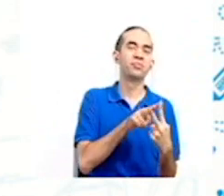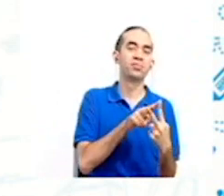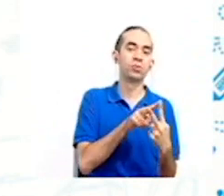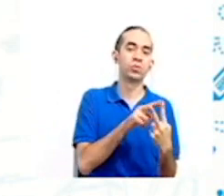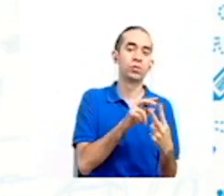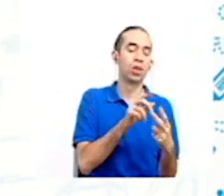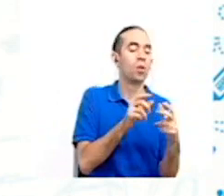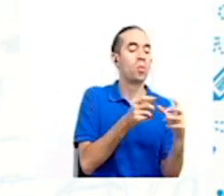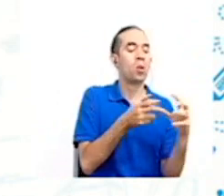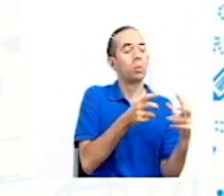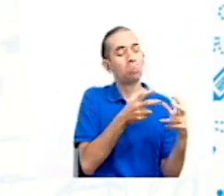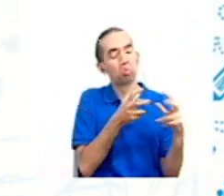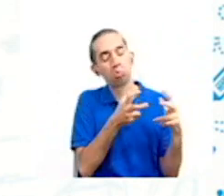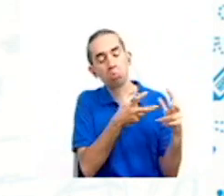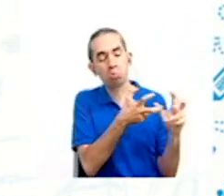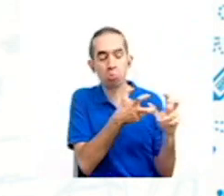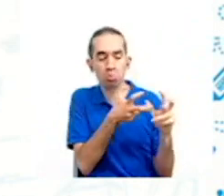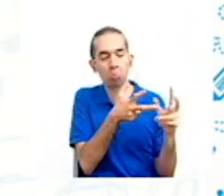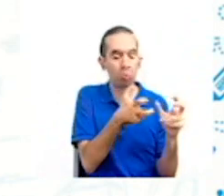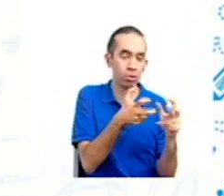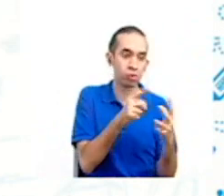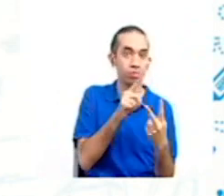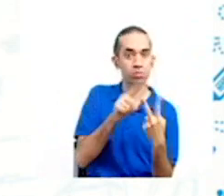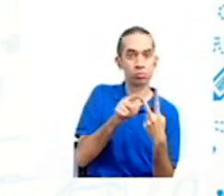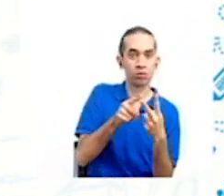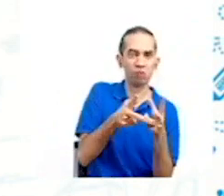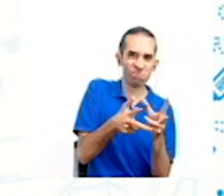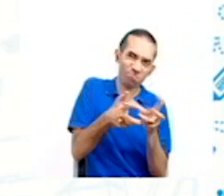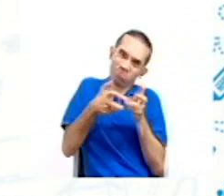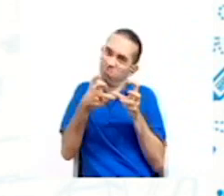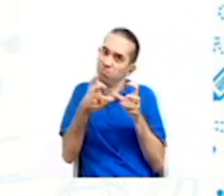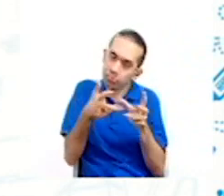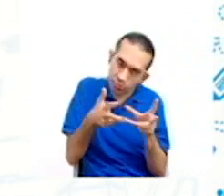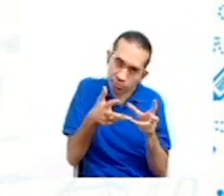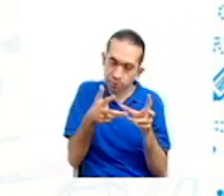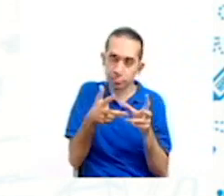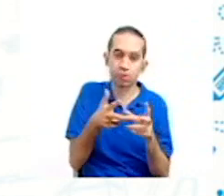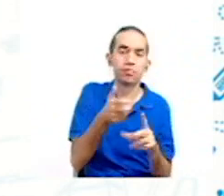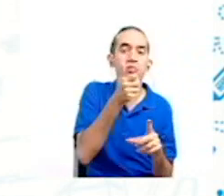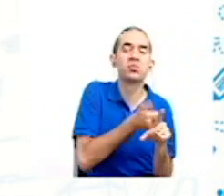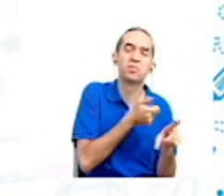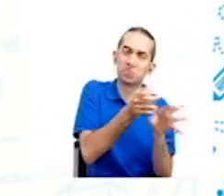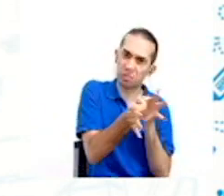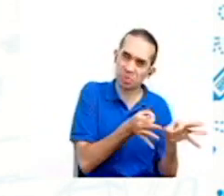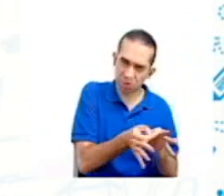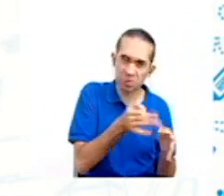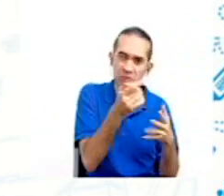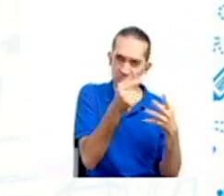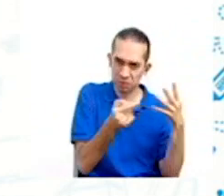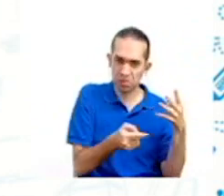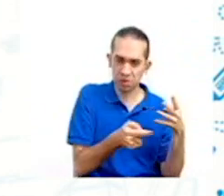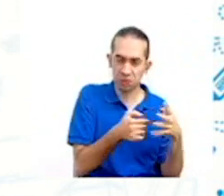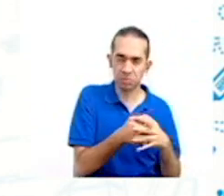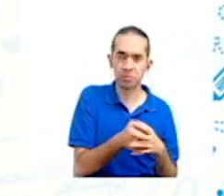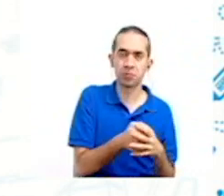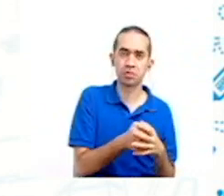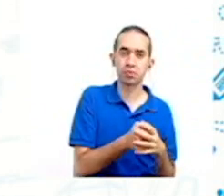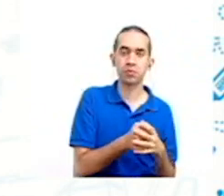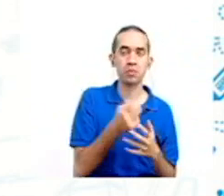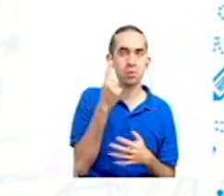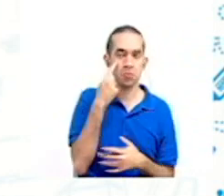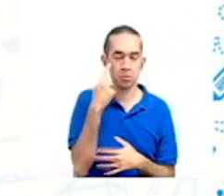covalentes no polares y los covalentes polares. Cada uno de ellos tiene características específicas, entonces vamos a